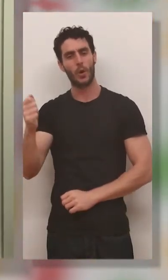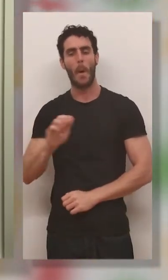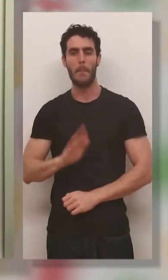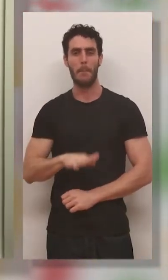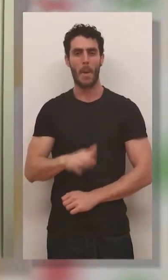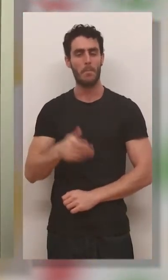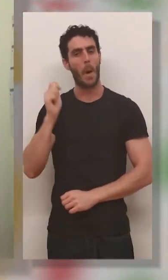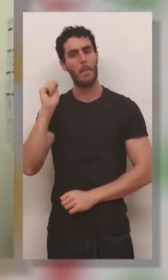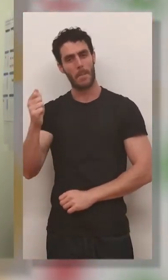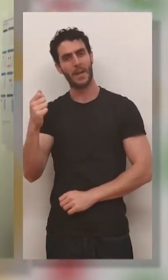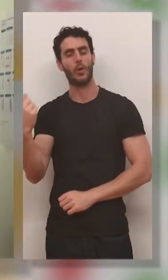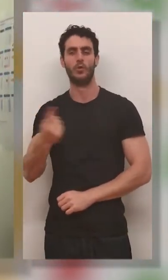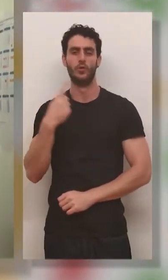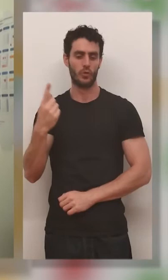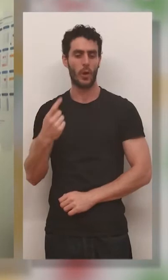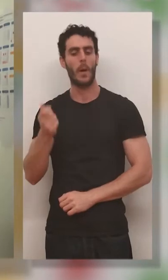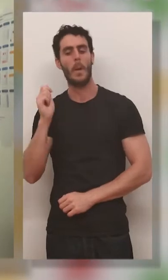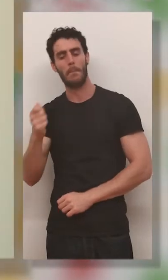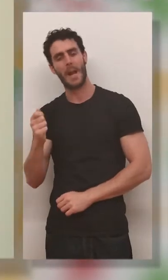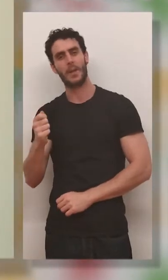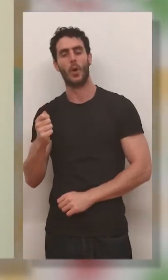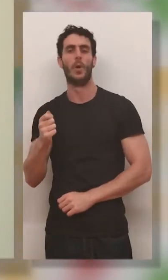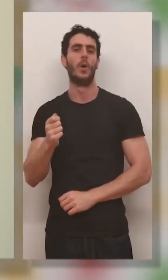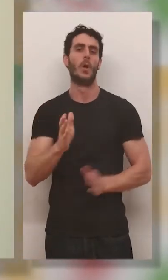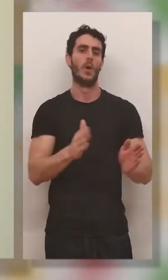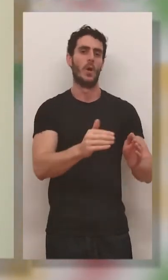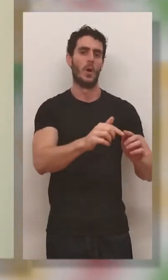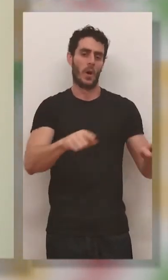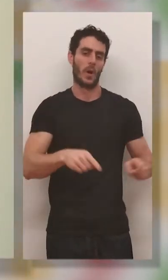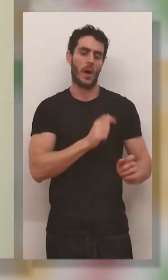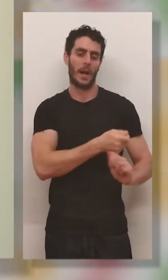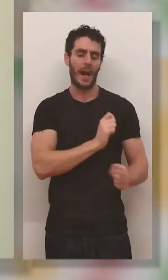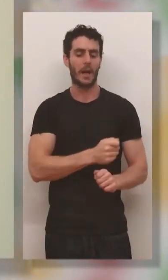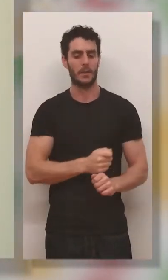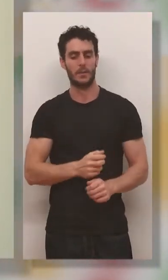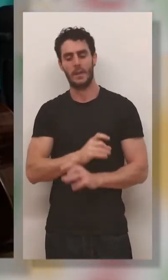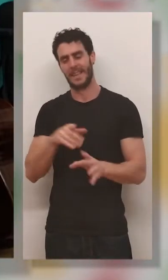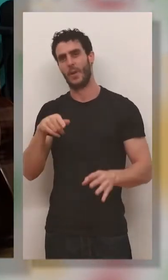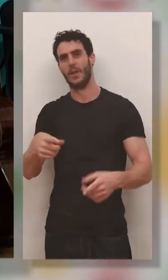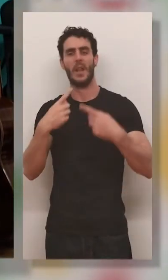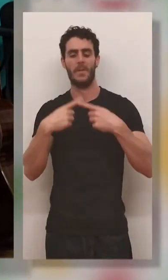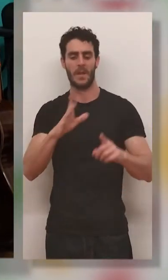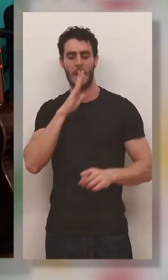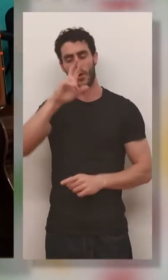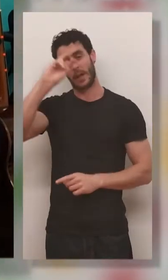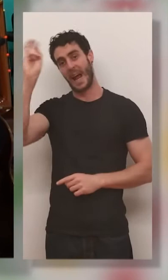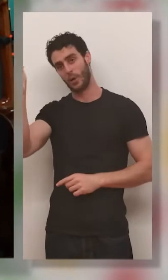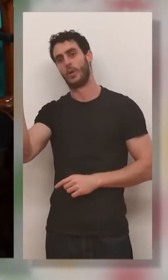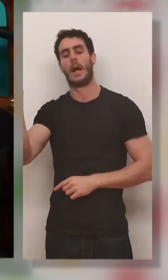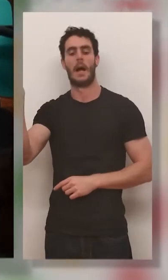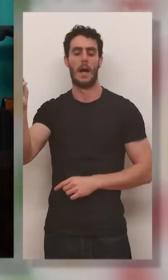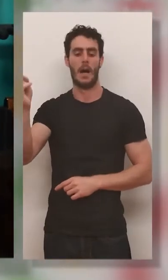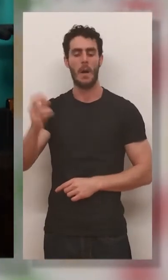solo y plato caja. Que cada uno, pues que esta es diferente porque la otra tenía